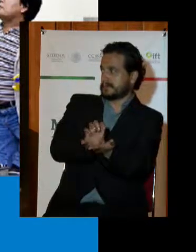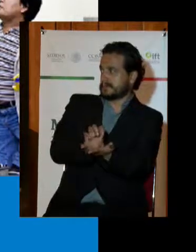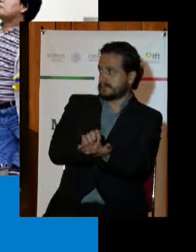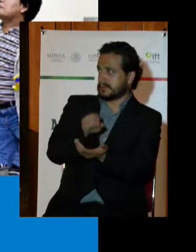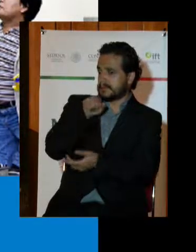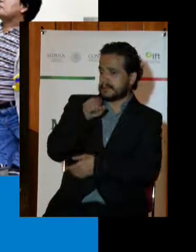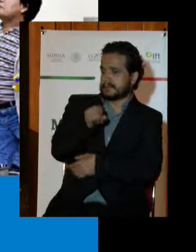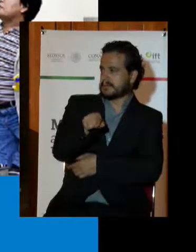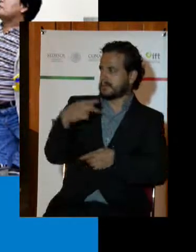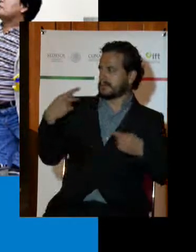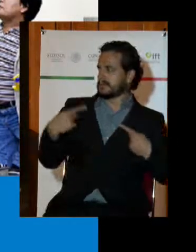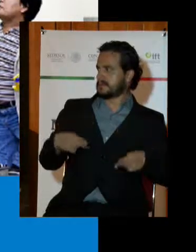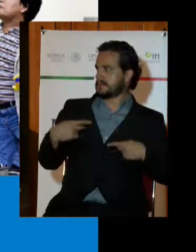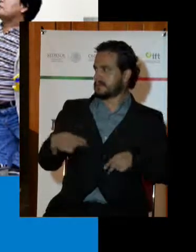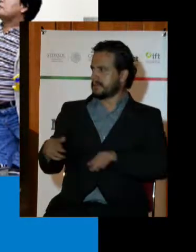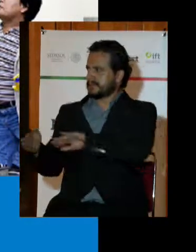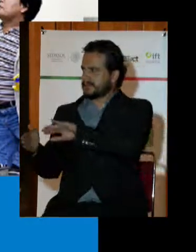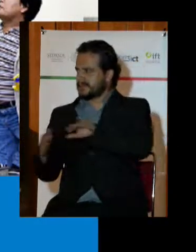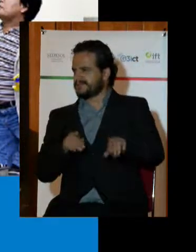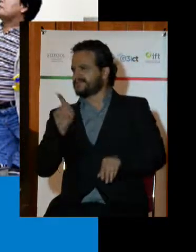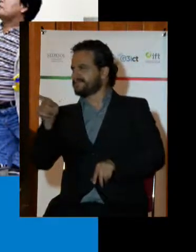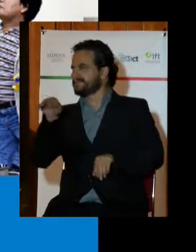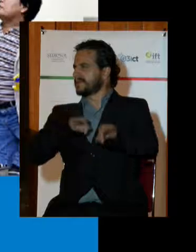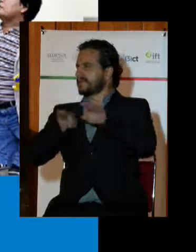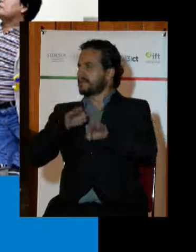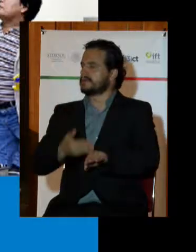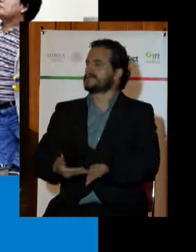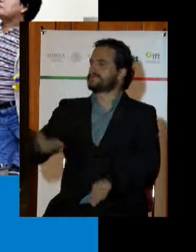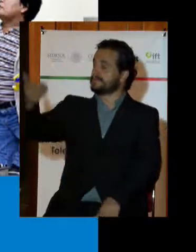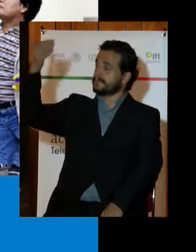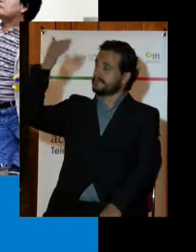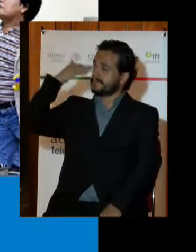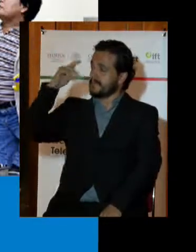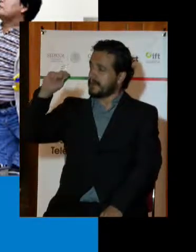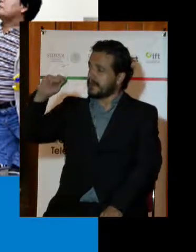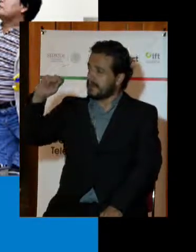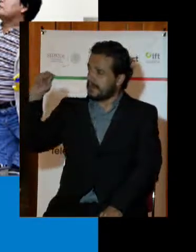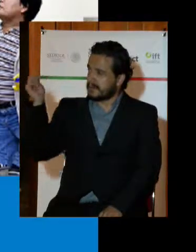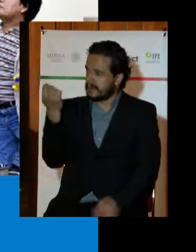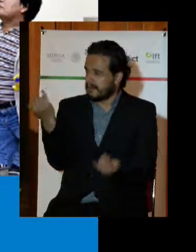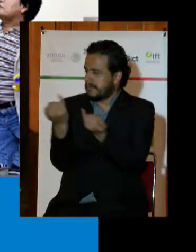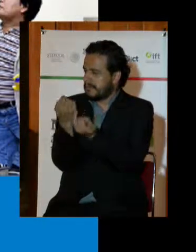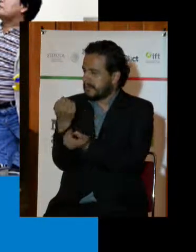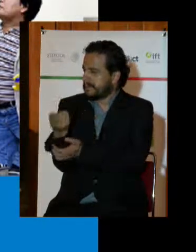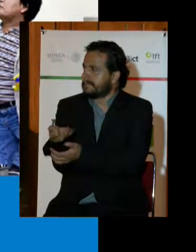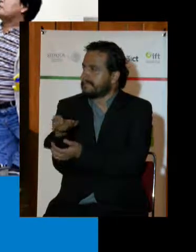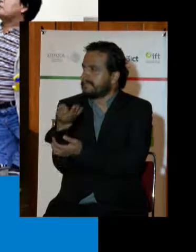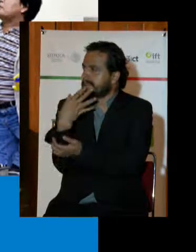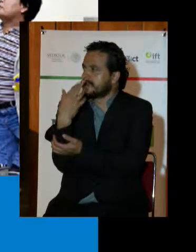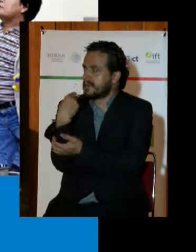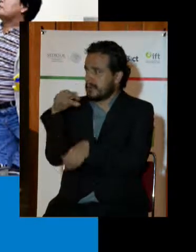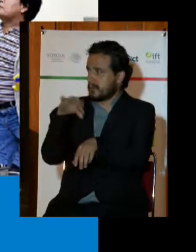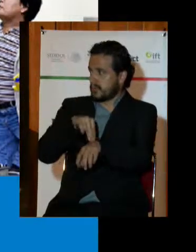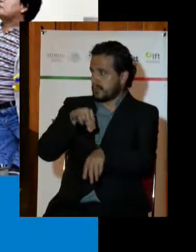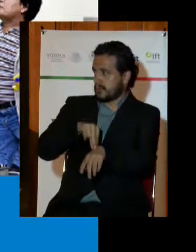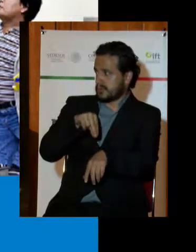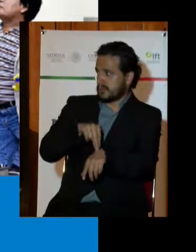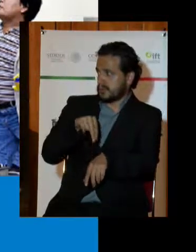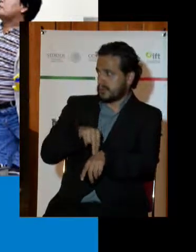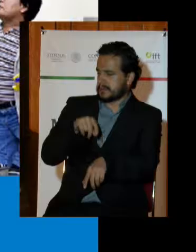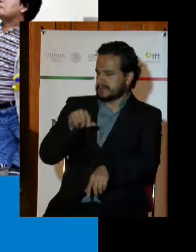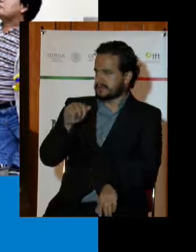tocado trabajar en proyectos de tecnología junto con el IMSS en telemedicina y un doctor siempre nos recalcaba